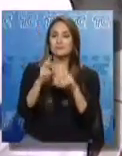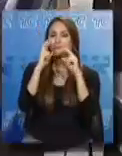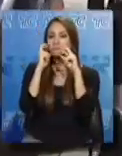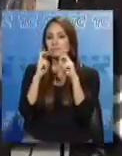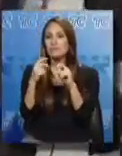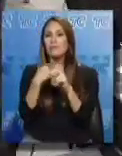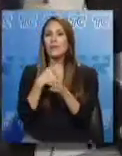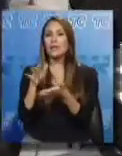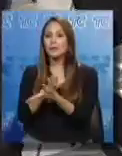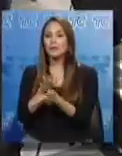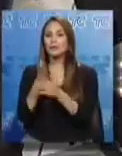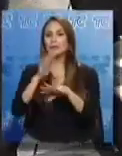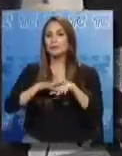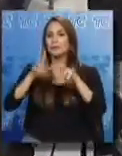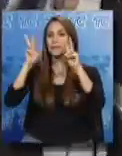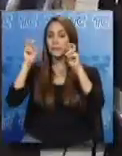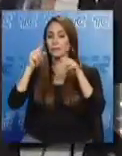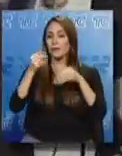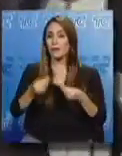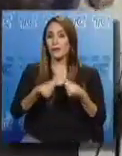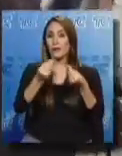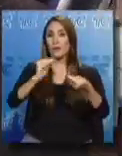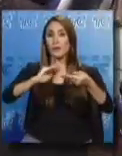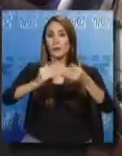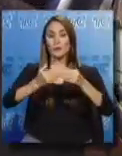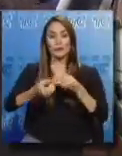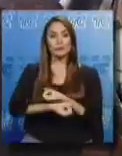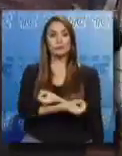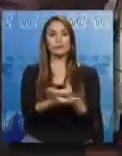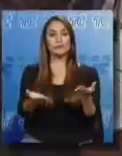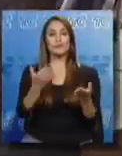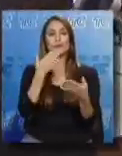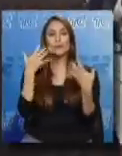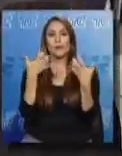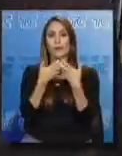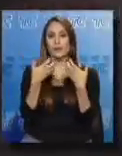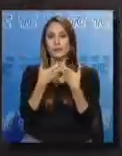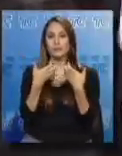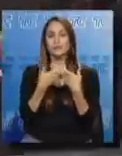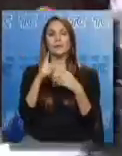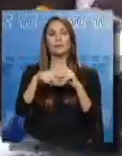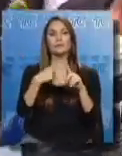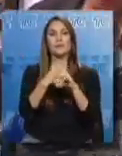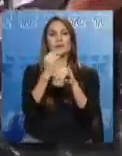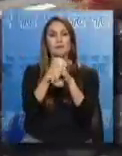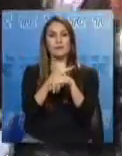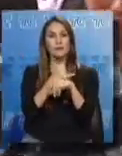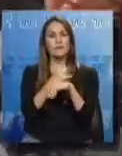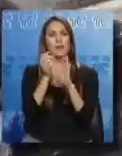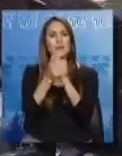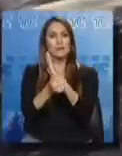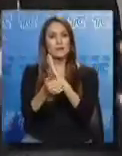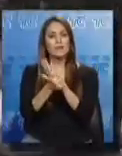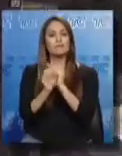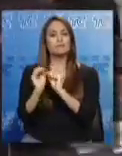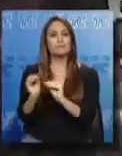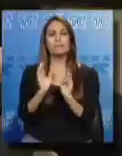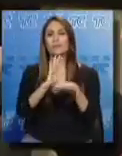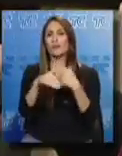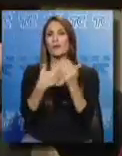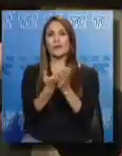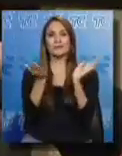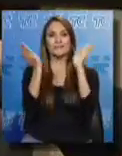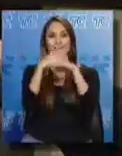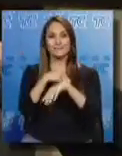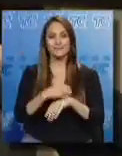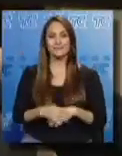investigaciones. Estos centros entregan a la comunidad herramientas útiles como equipamiento, aplicaciones informáticas y capacitación de manera gratuita.